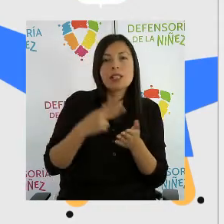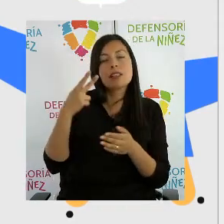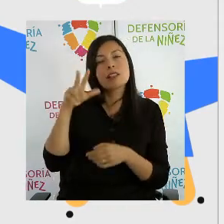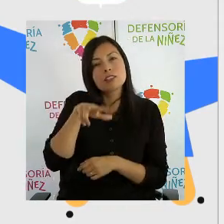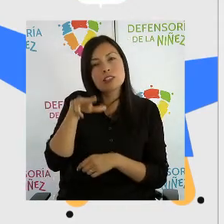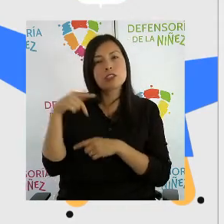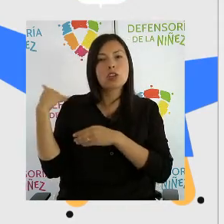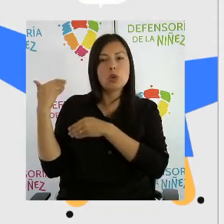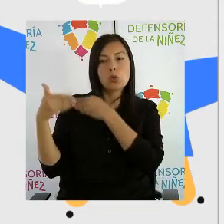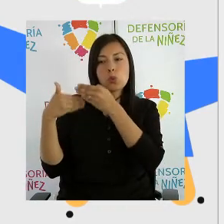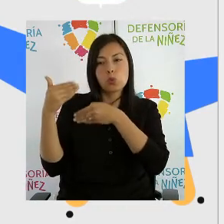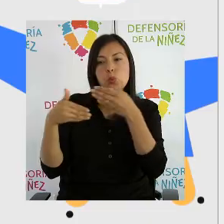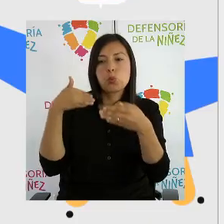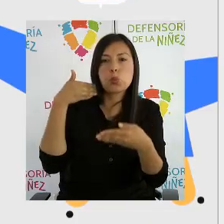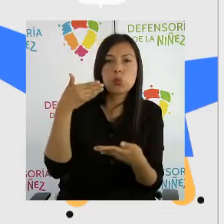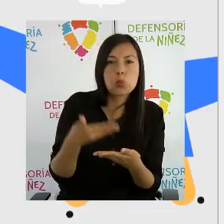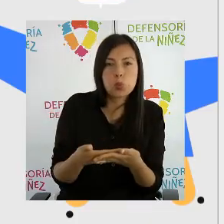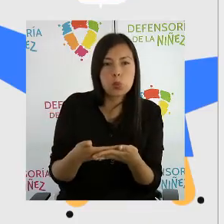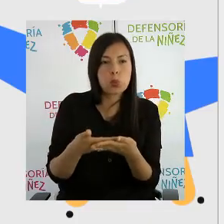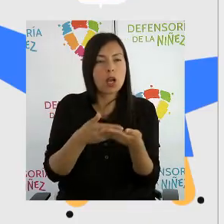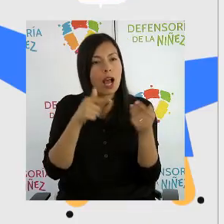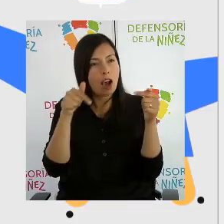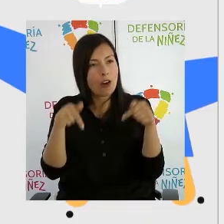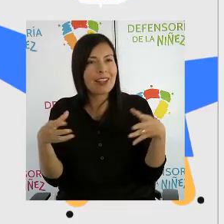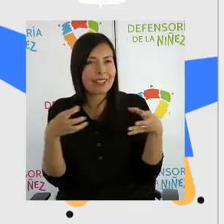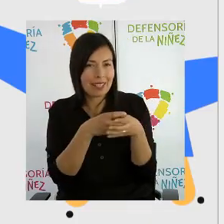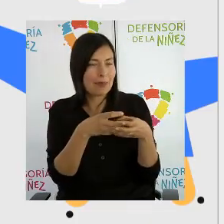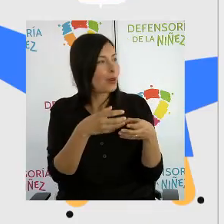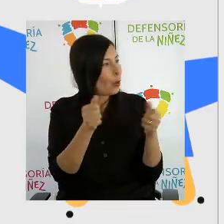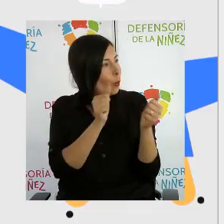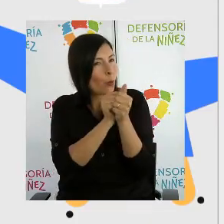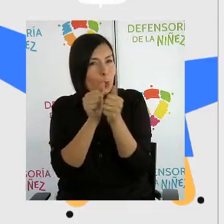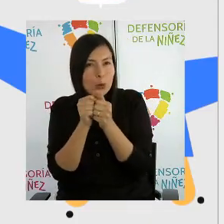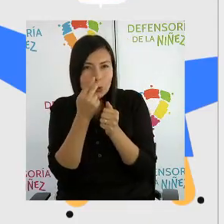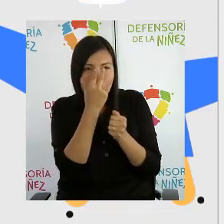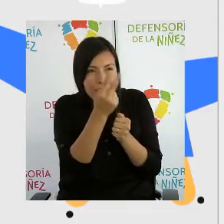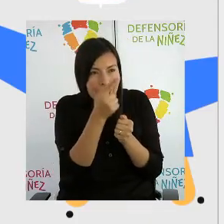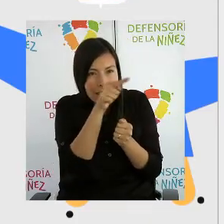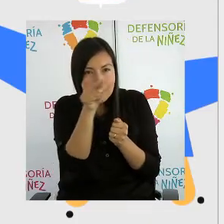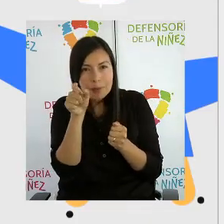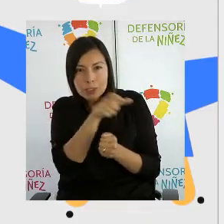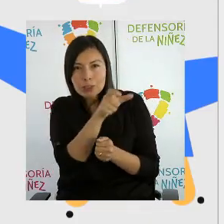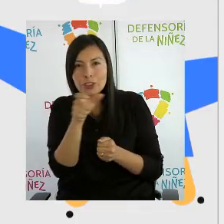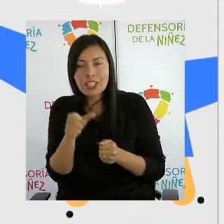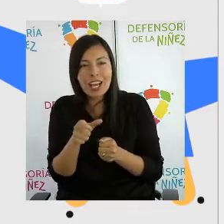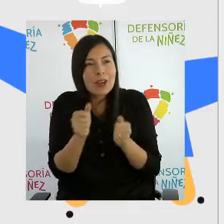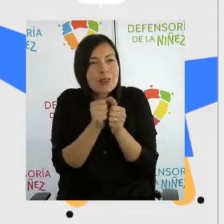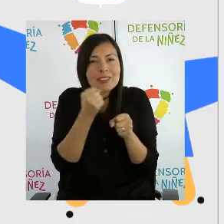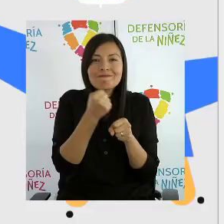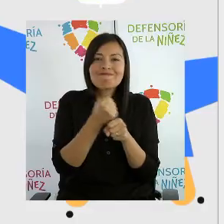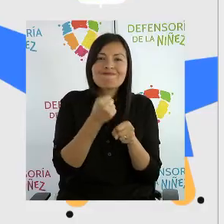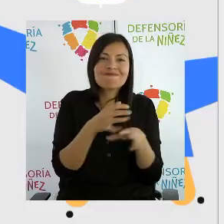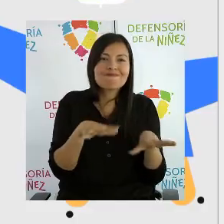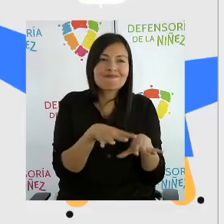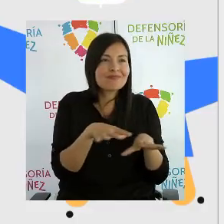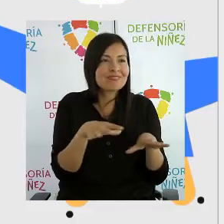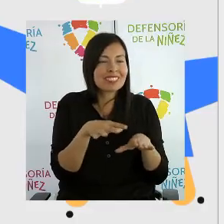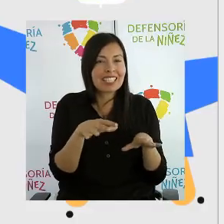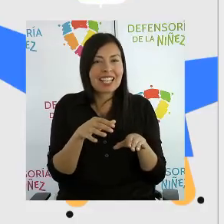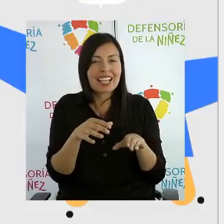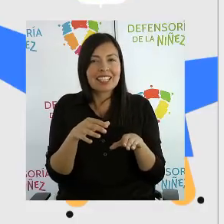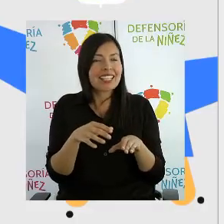trabajado durante el 2018 por este equipo que me acompaña acá, que están ahí escondidos, pero que están representados en Victoria Becerra, acá